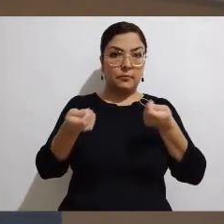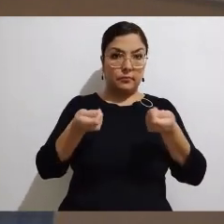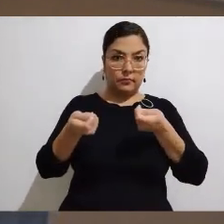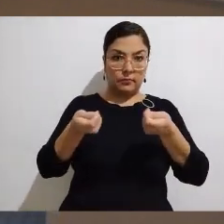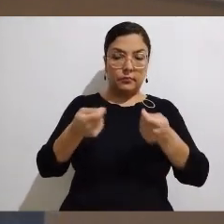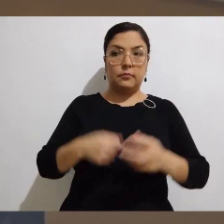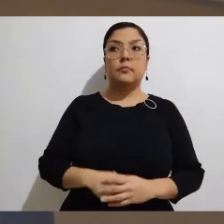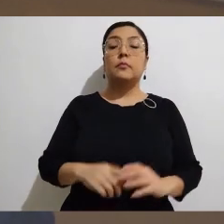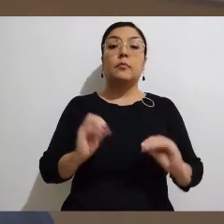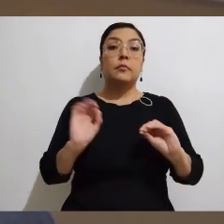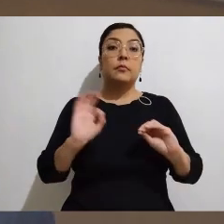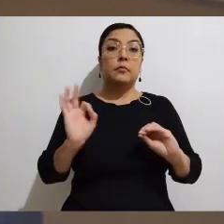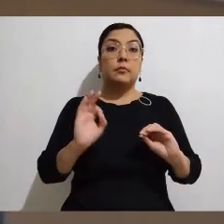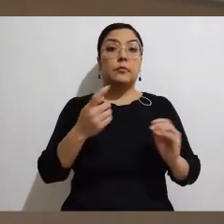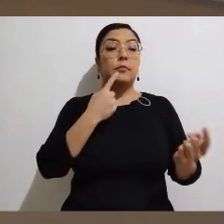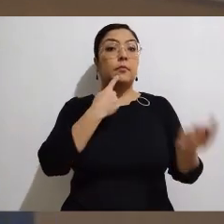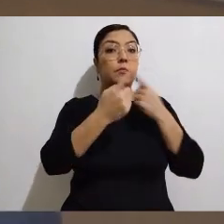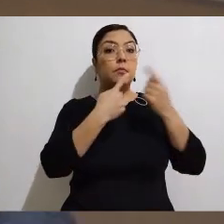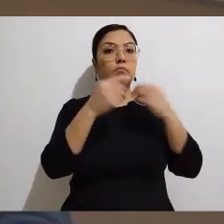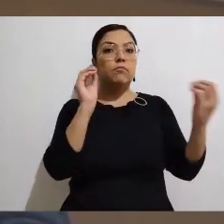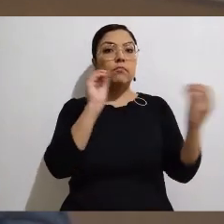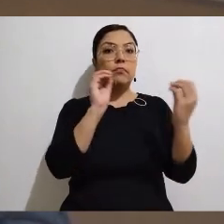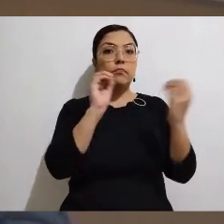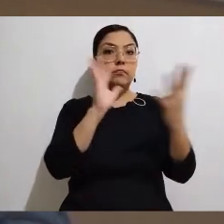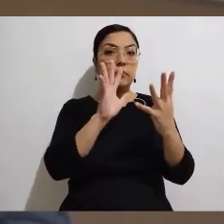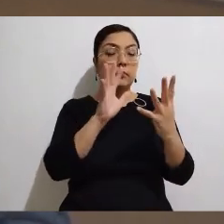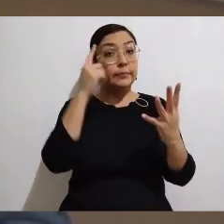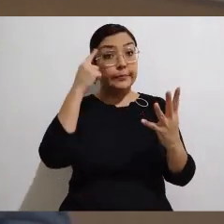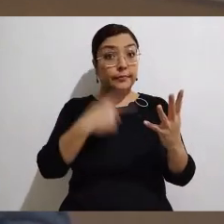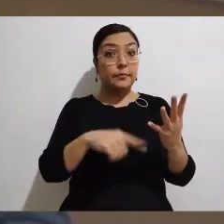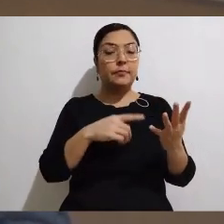diversas licitaciones que se requieren para poder llevar a cabo las tareas